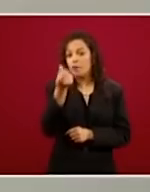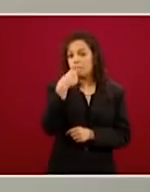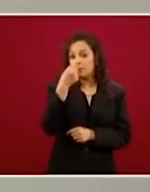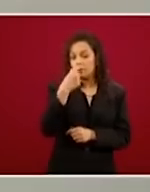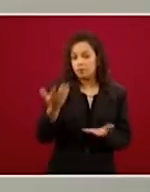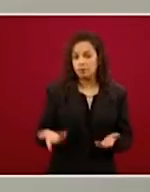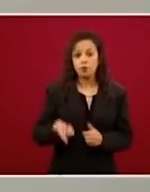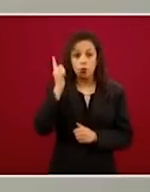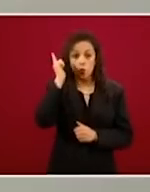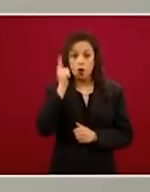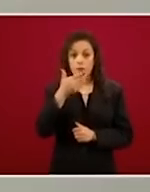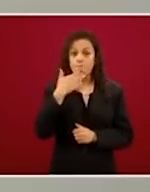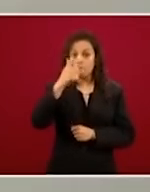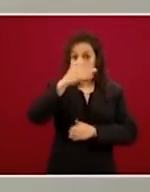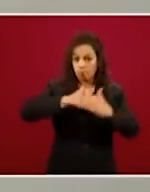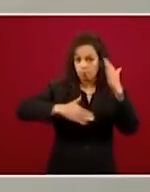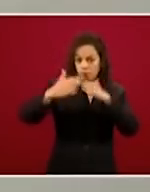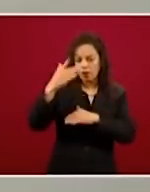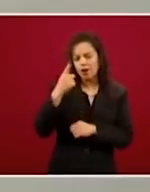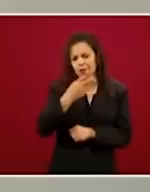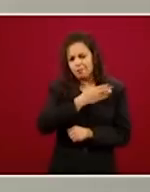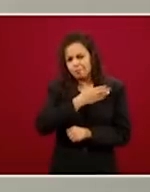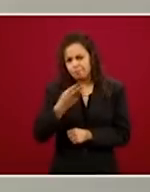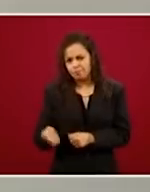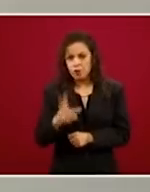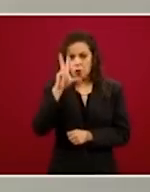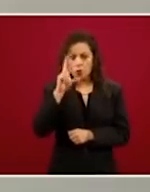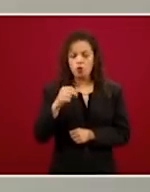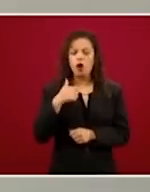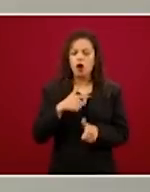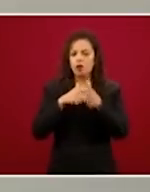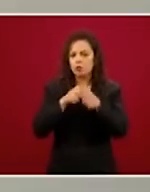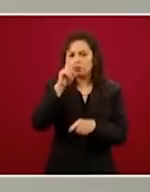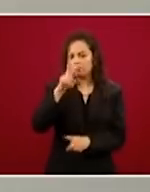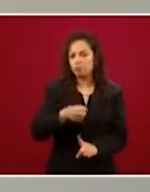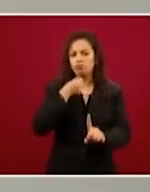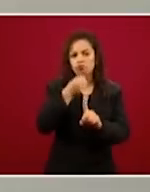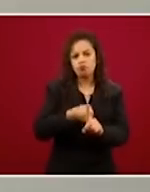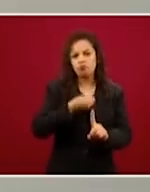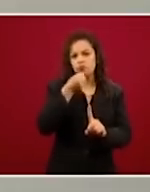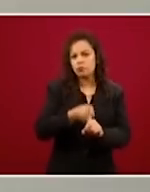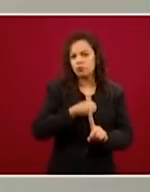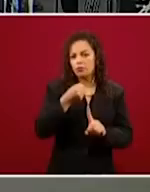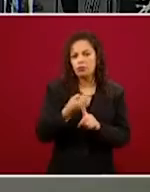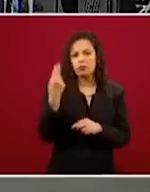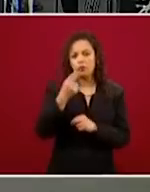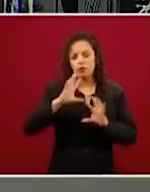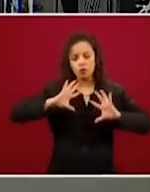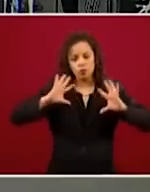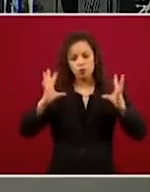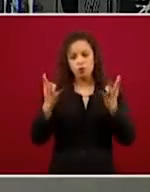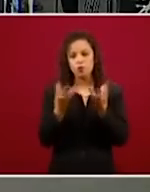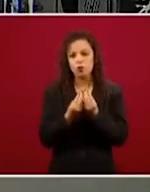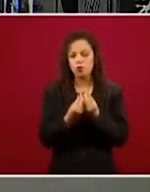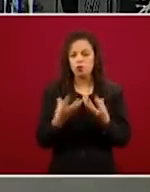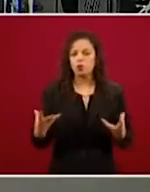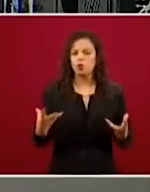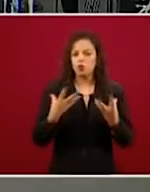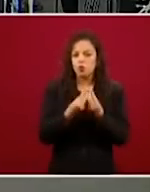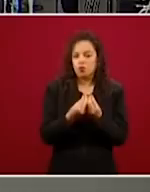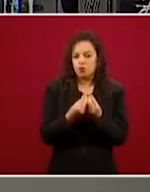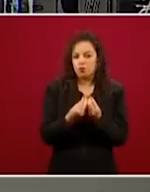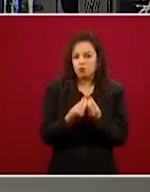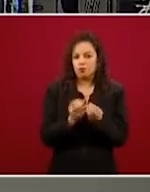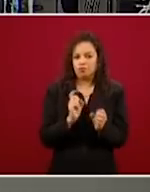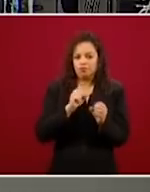sino si seguiremos insistiendo en que es mejor un esquema integral y sobre todo las